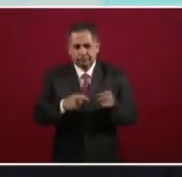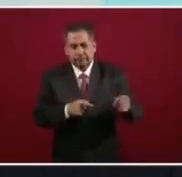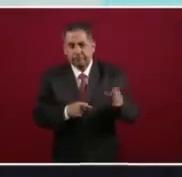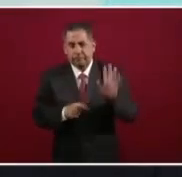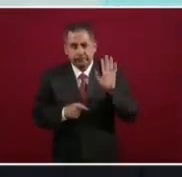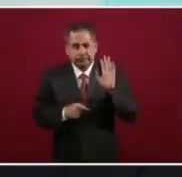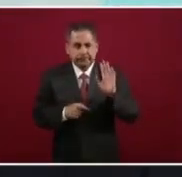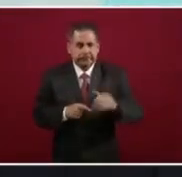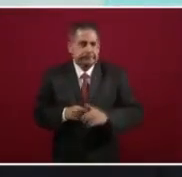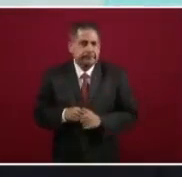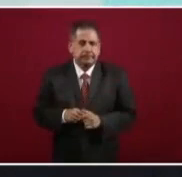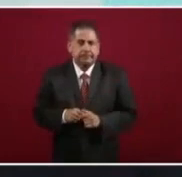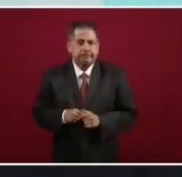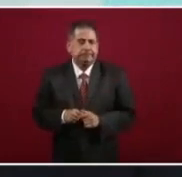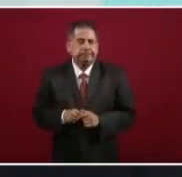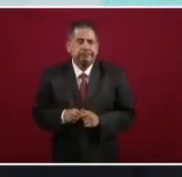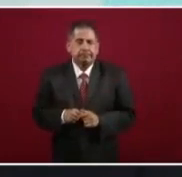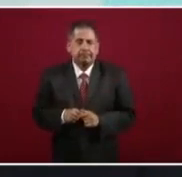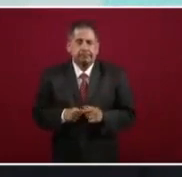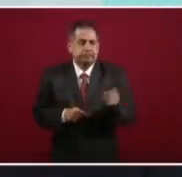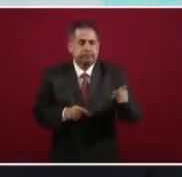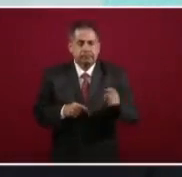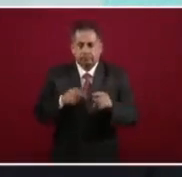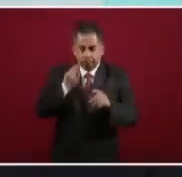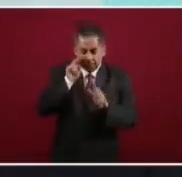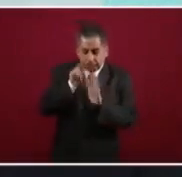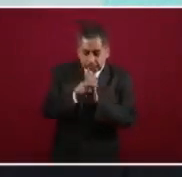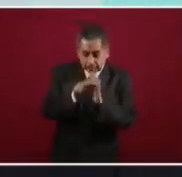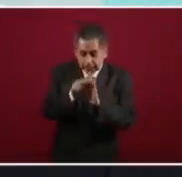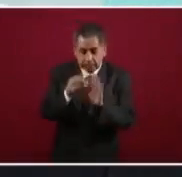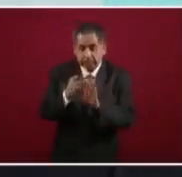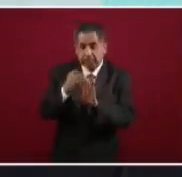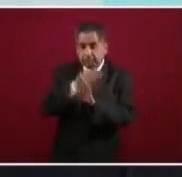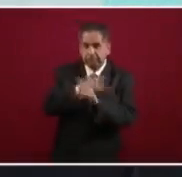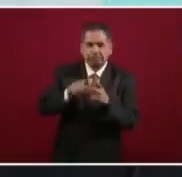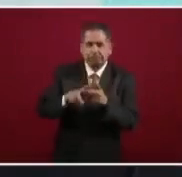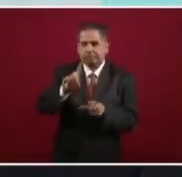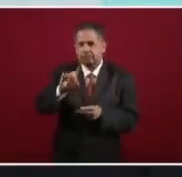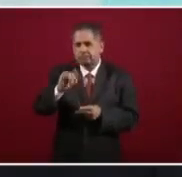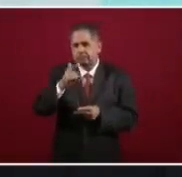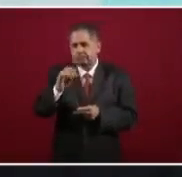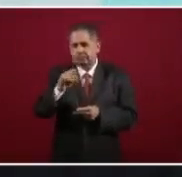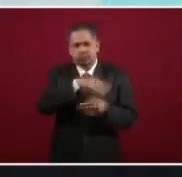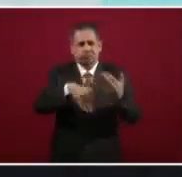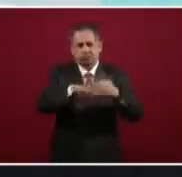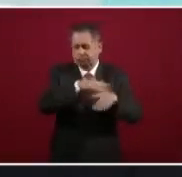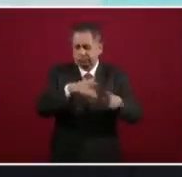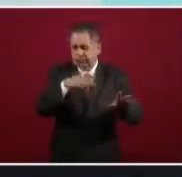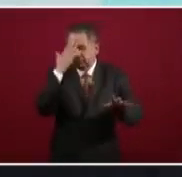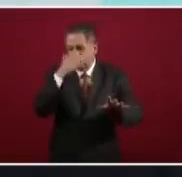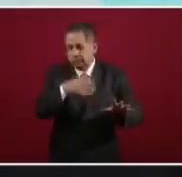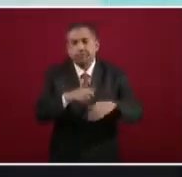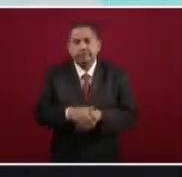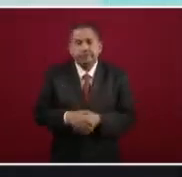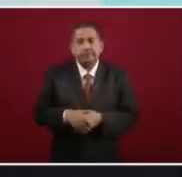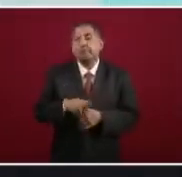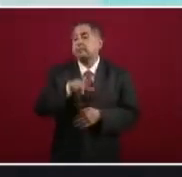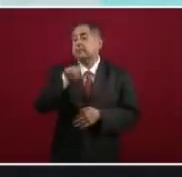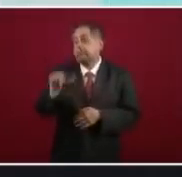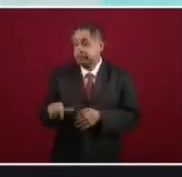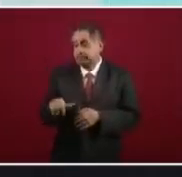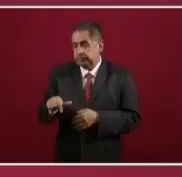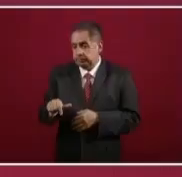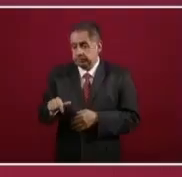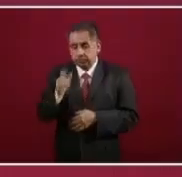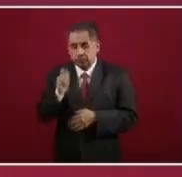vio él el vídeo antes diego todos y luego